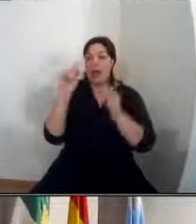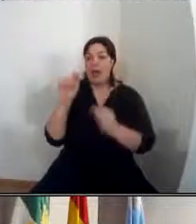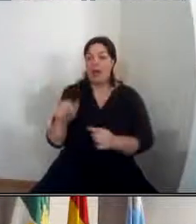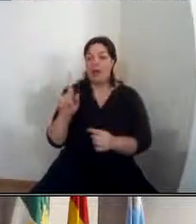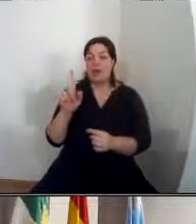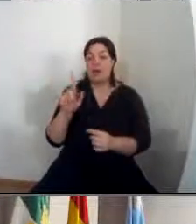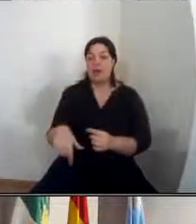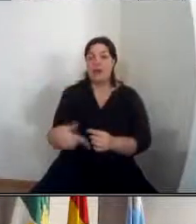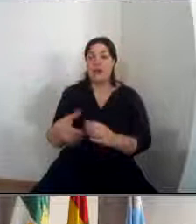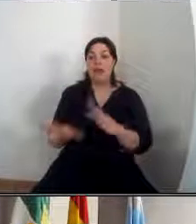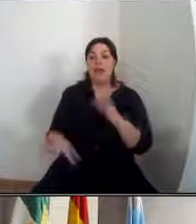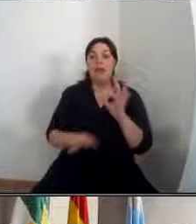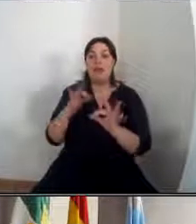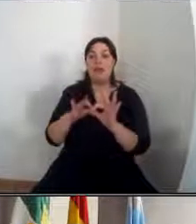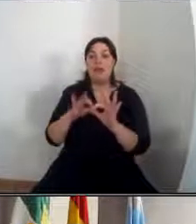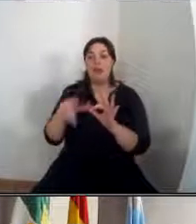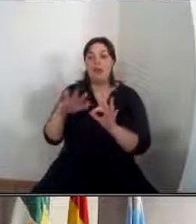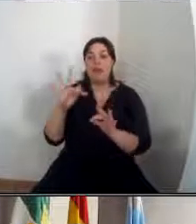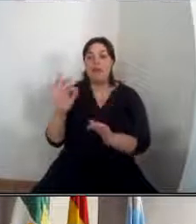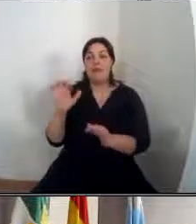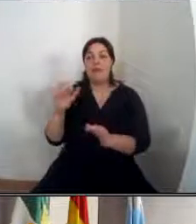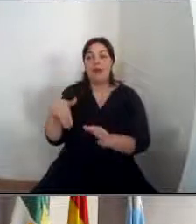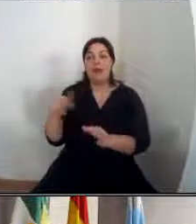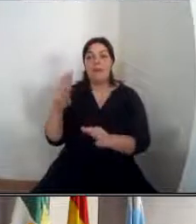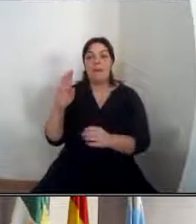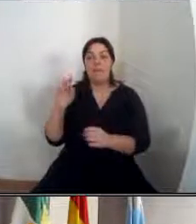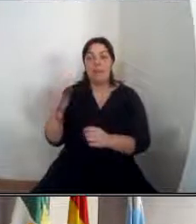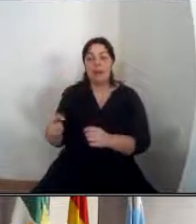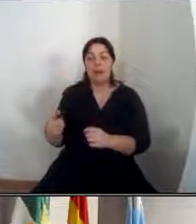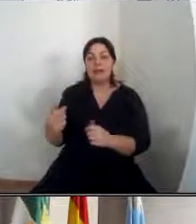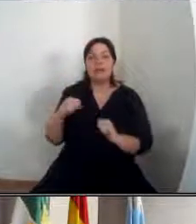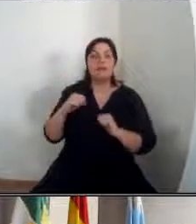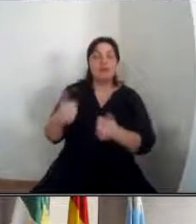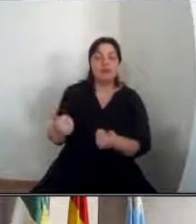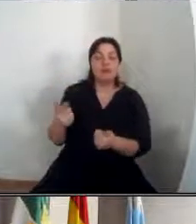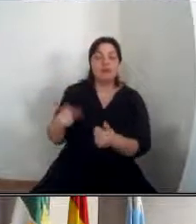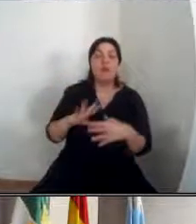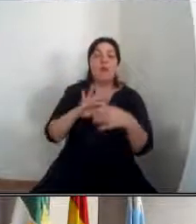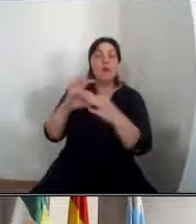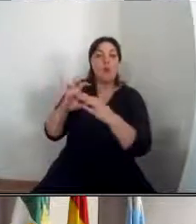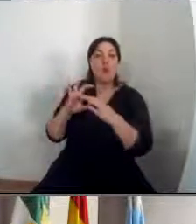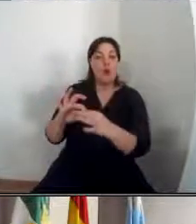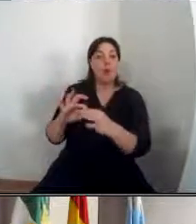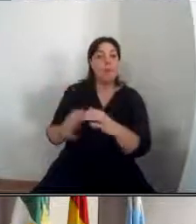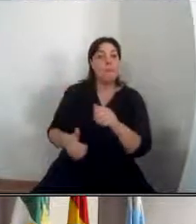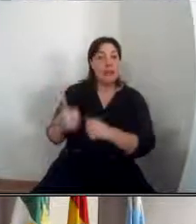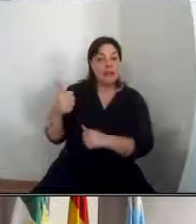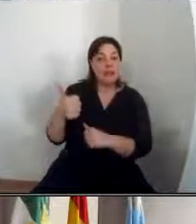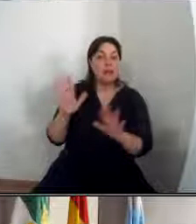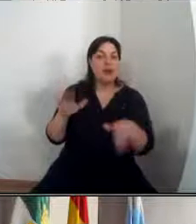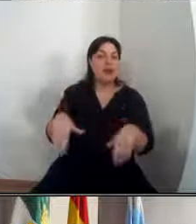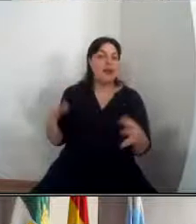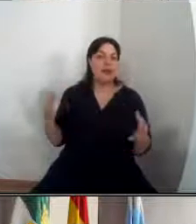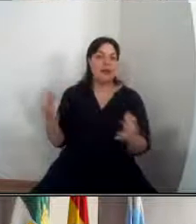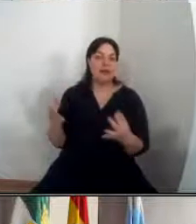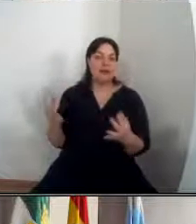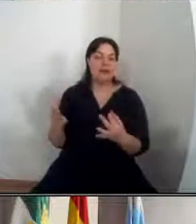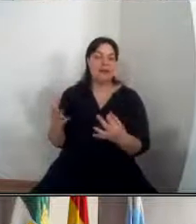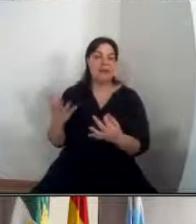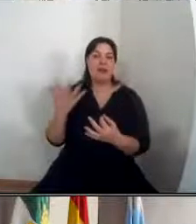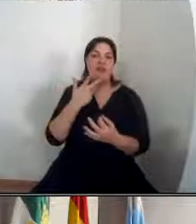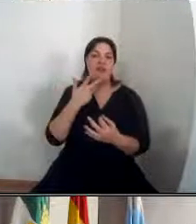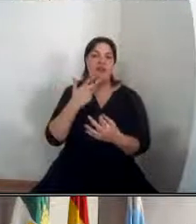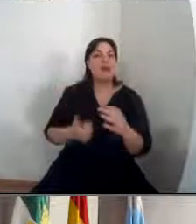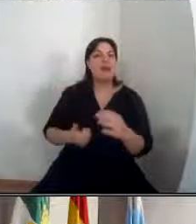ciclo de seminarios que FEMPES ha puesto en marcha, que nos une más, pero sobre todo que nos lleva a tener un mayor